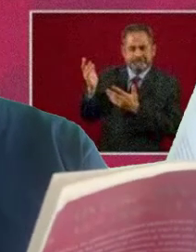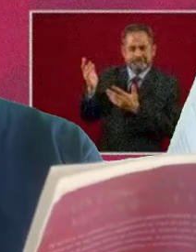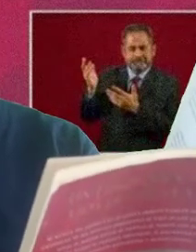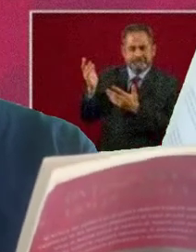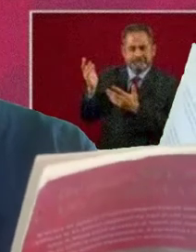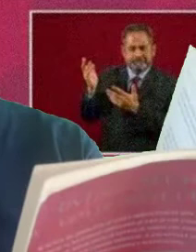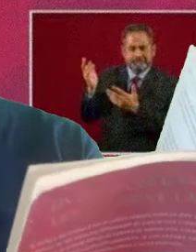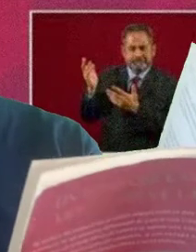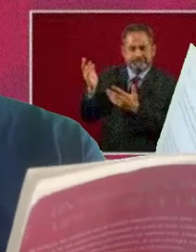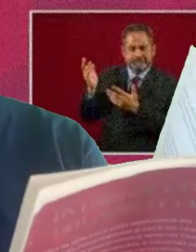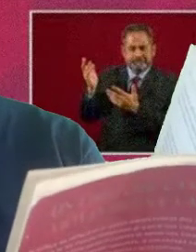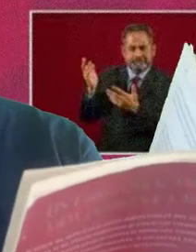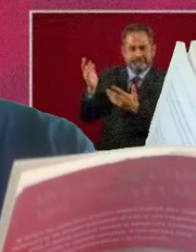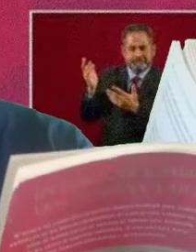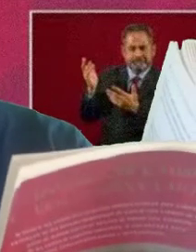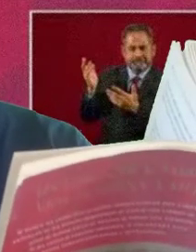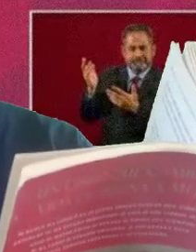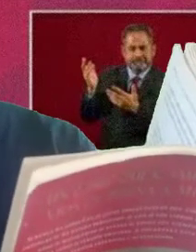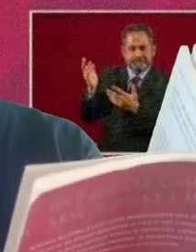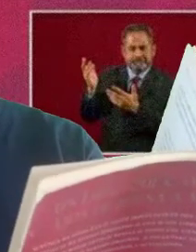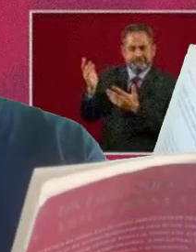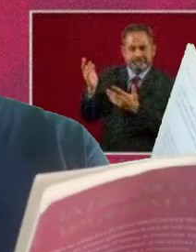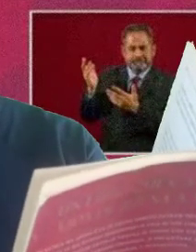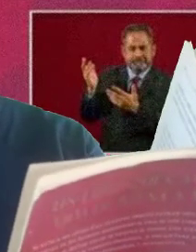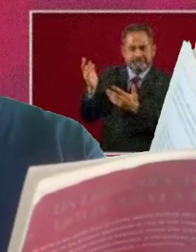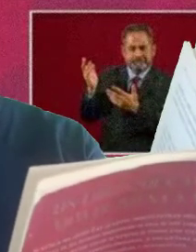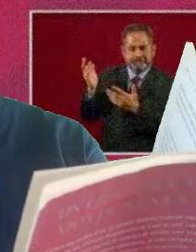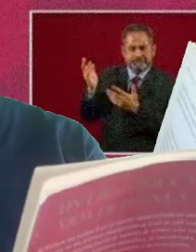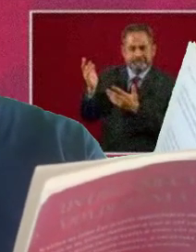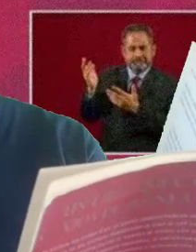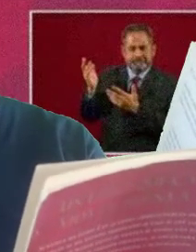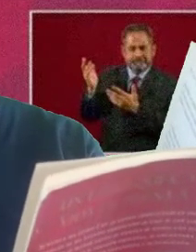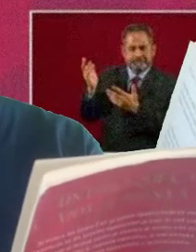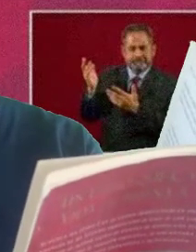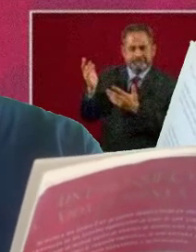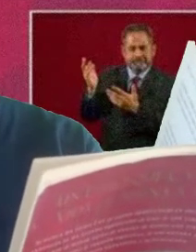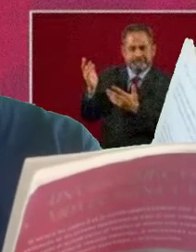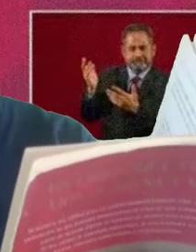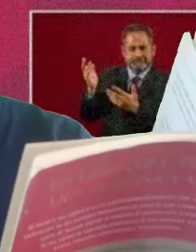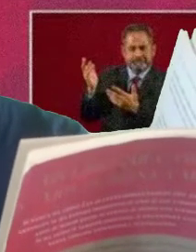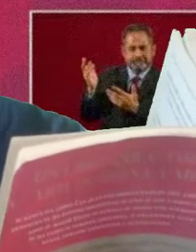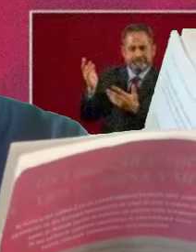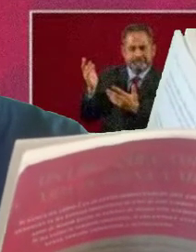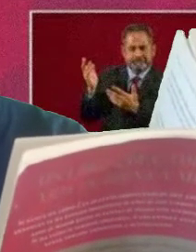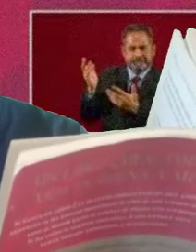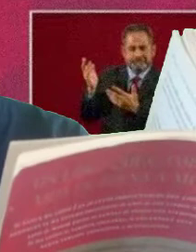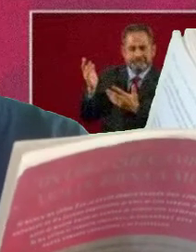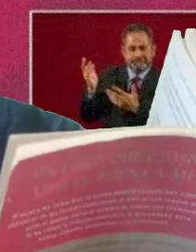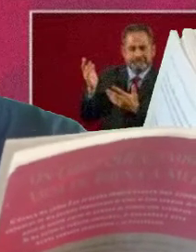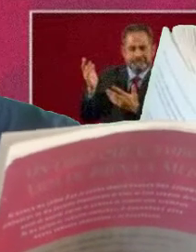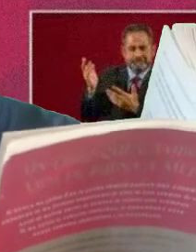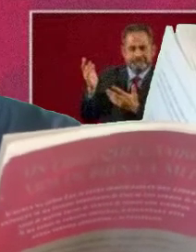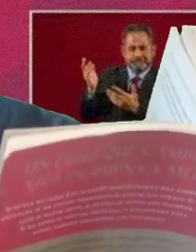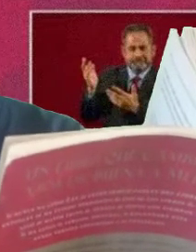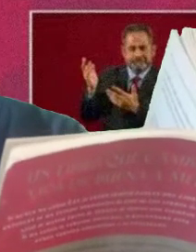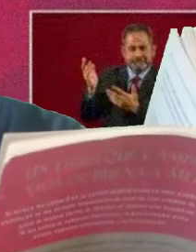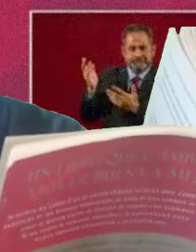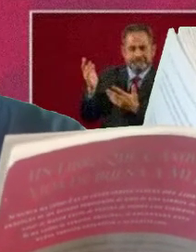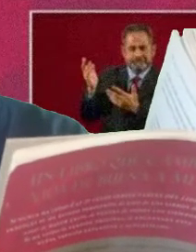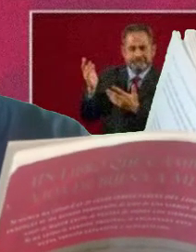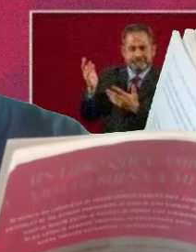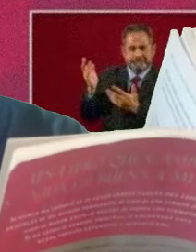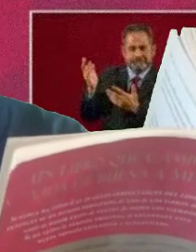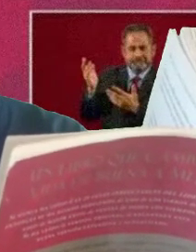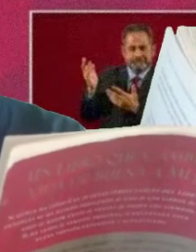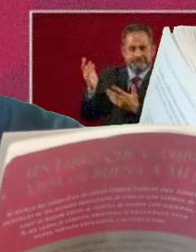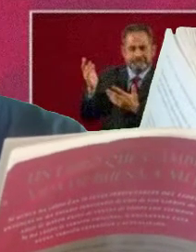cumplida la visión se deleitan en el progreso los buenos líderes evalúan rápidamente dónde se encuentra